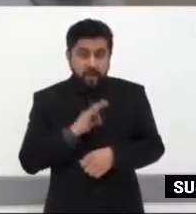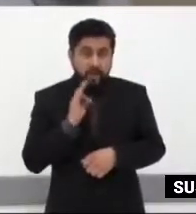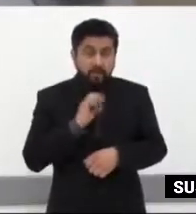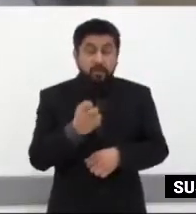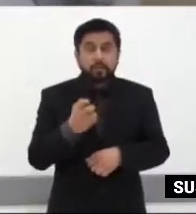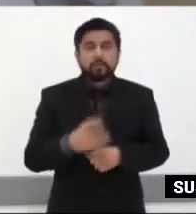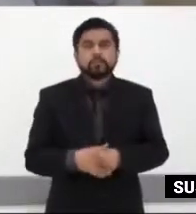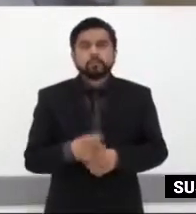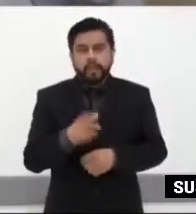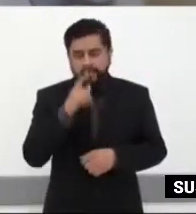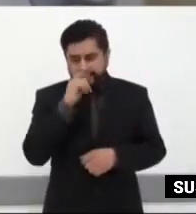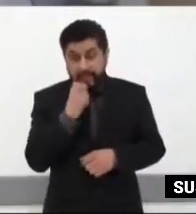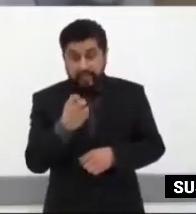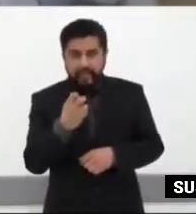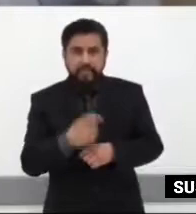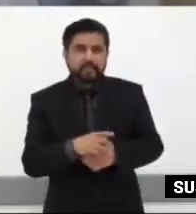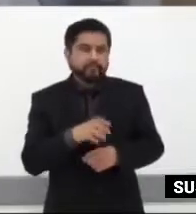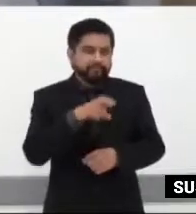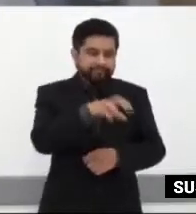separar. Exactamente.